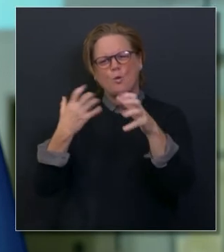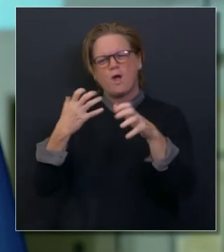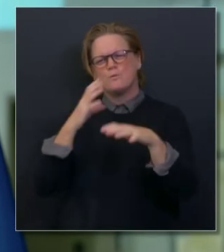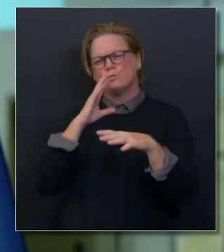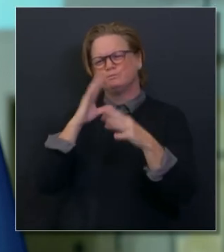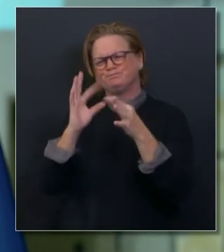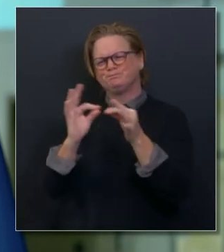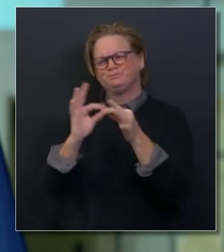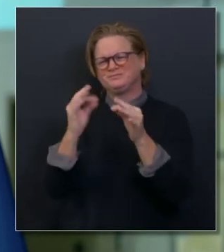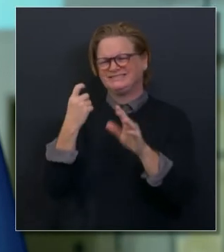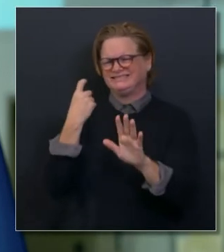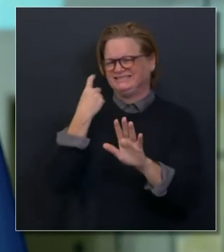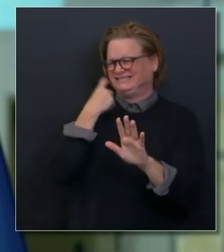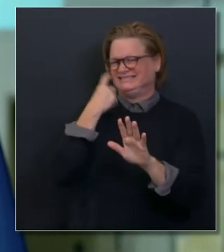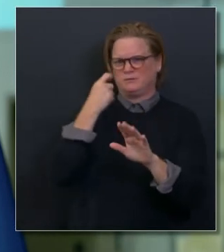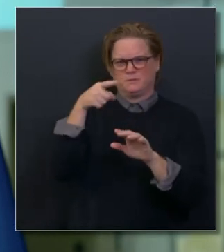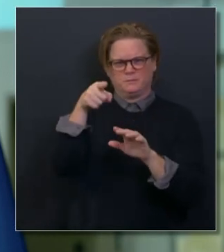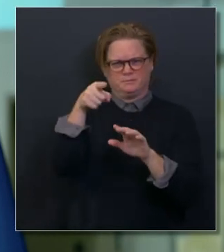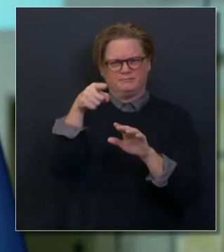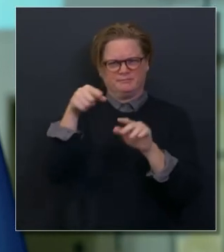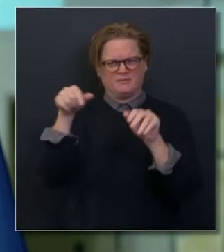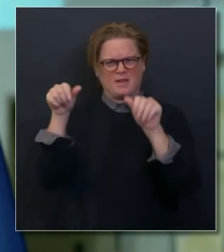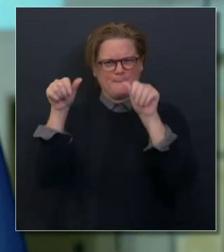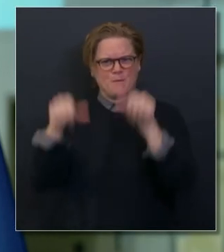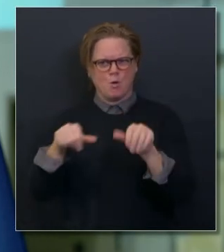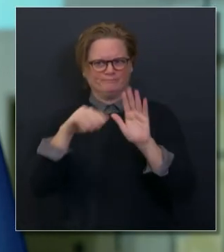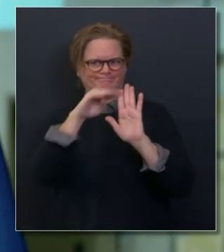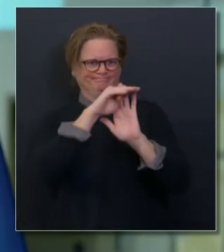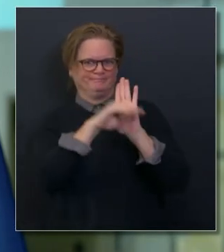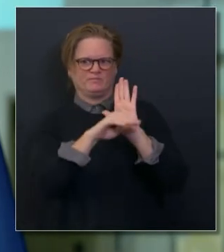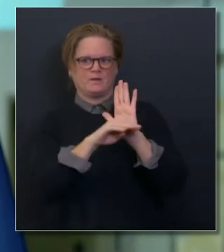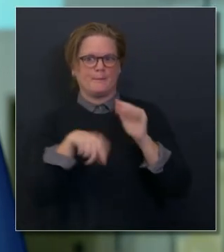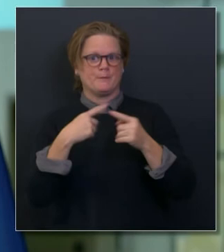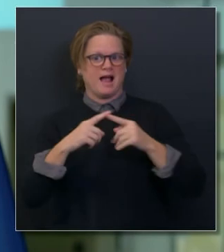Hola. Está hablando de las pautas